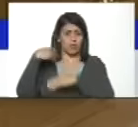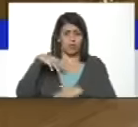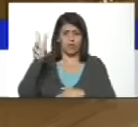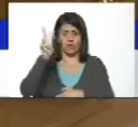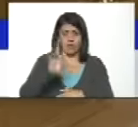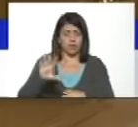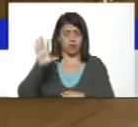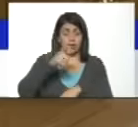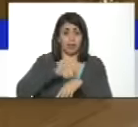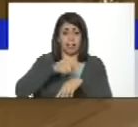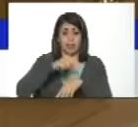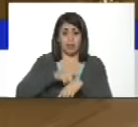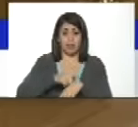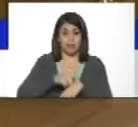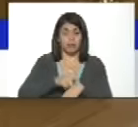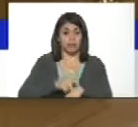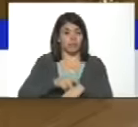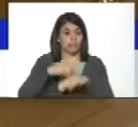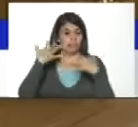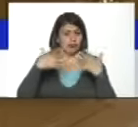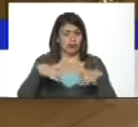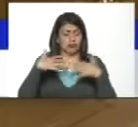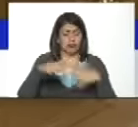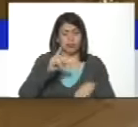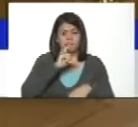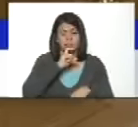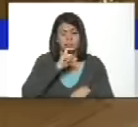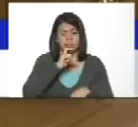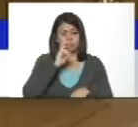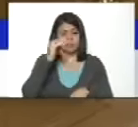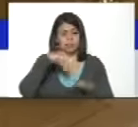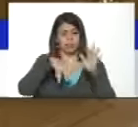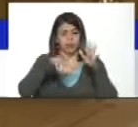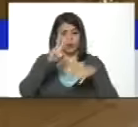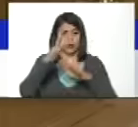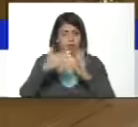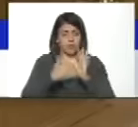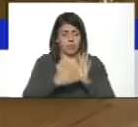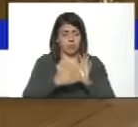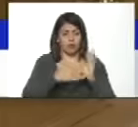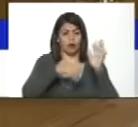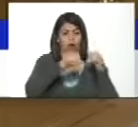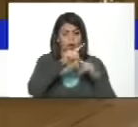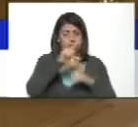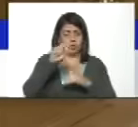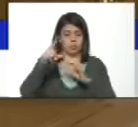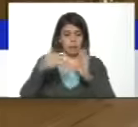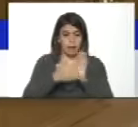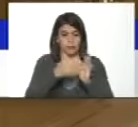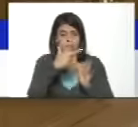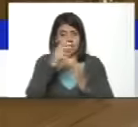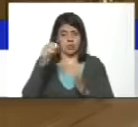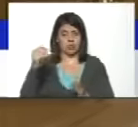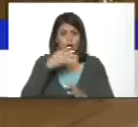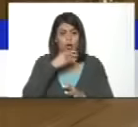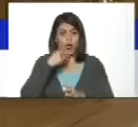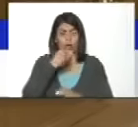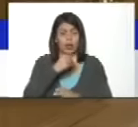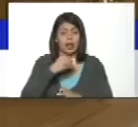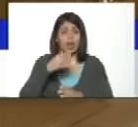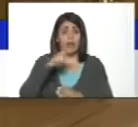Venezuela vivió momentos duros. Hay más de 11.000 en el historial, 11.300 jóvenes asesinados y